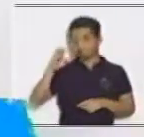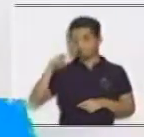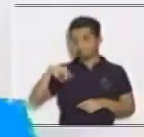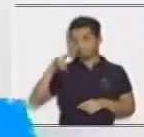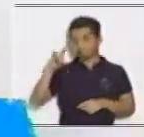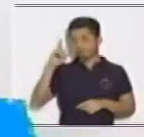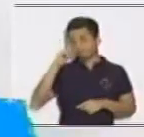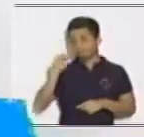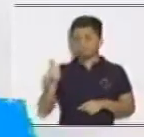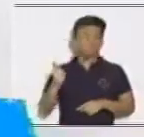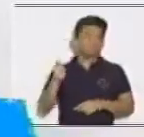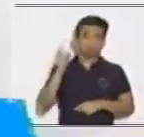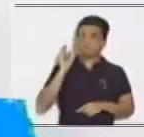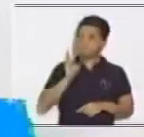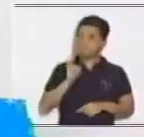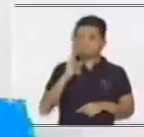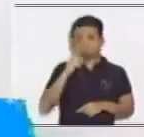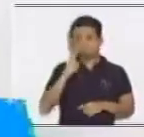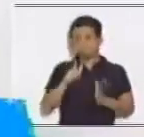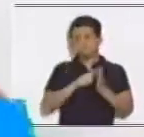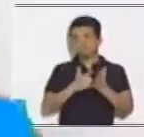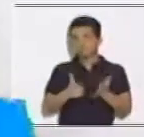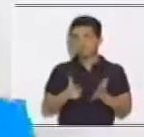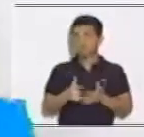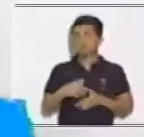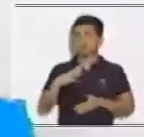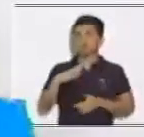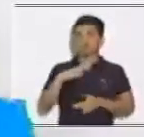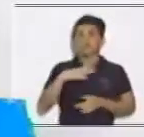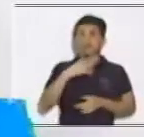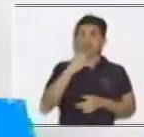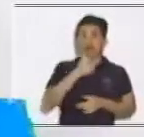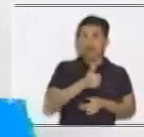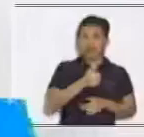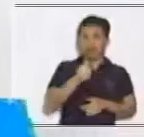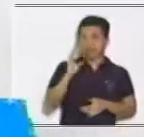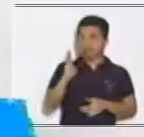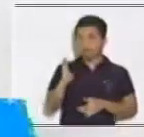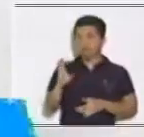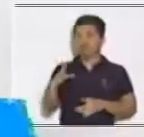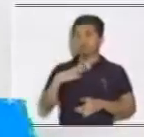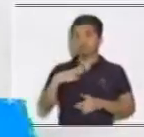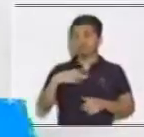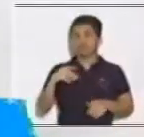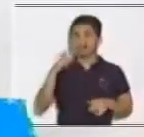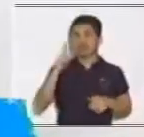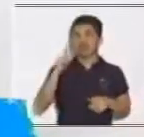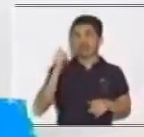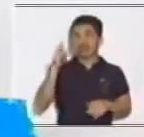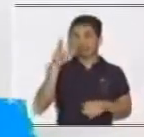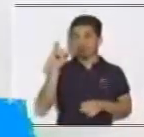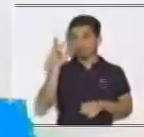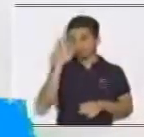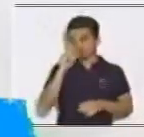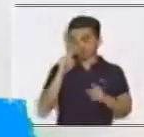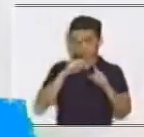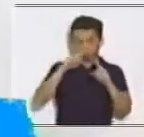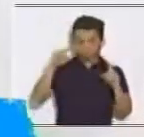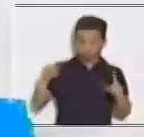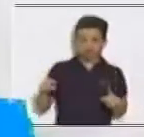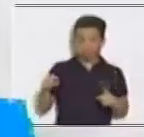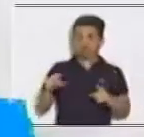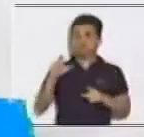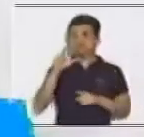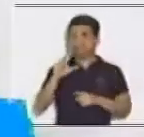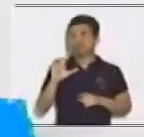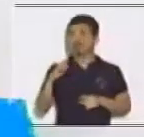Entonces casi siempre en los libros se acostumbra que A y B sean los catetos, pero C es la